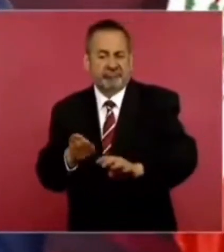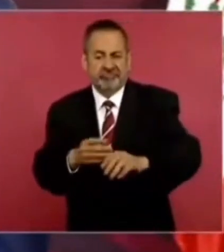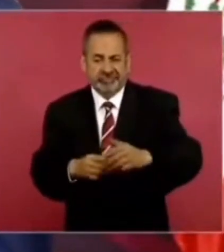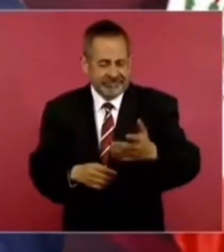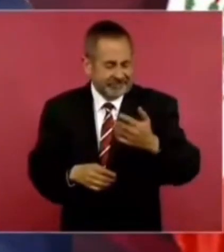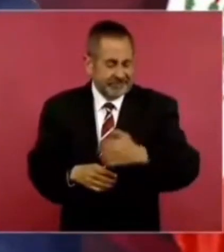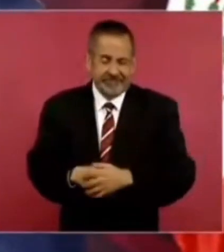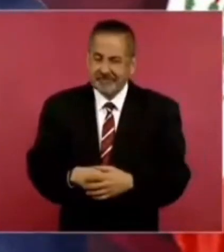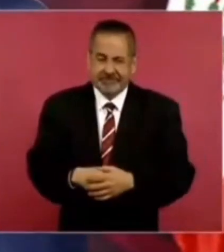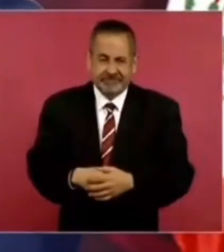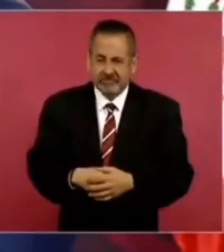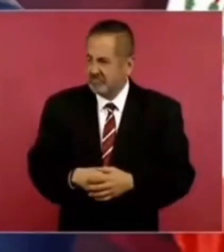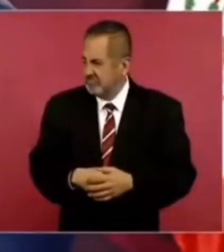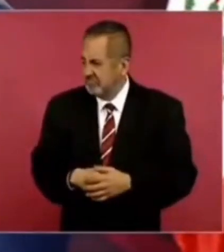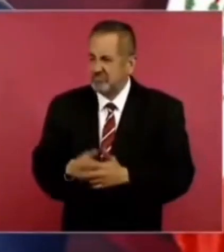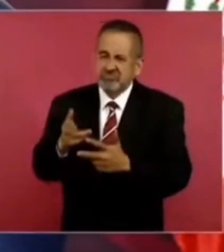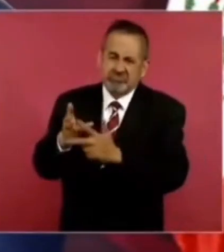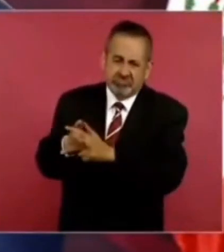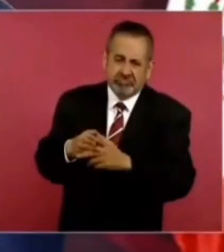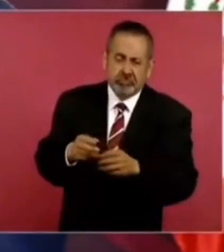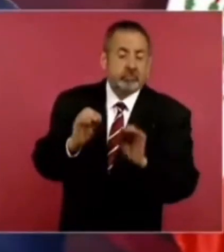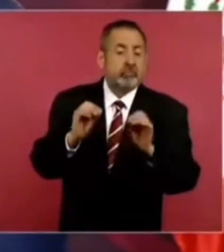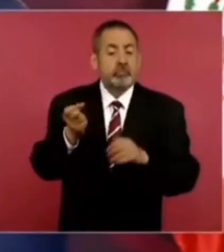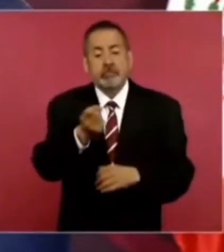Y asesinatos, suicidios